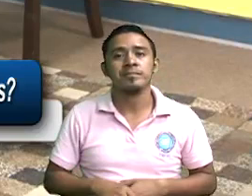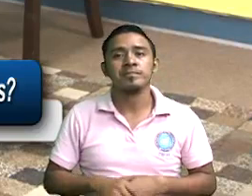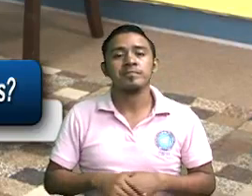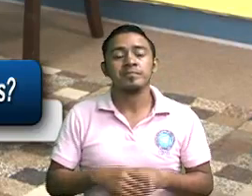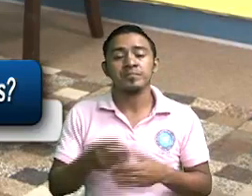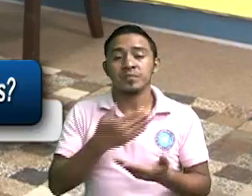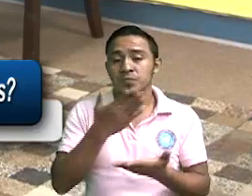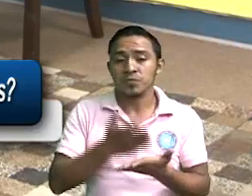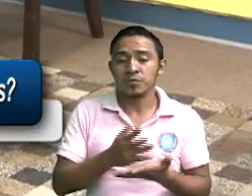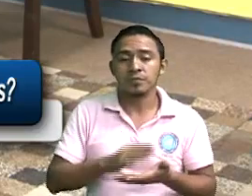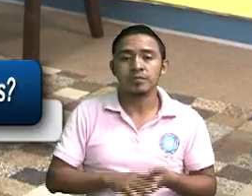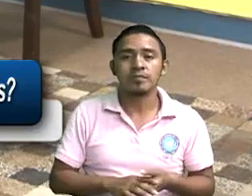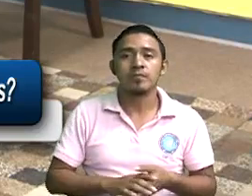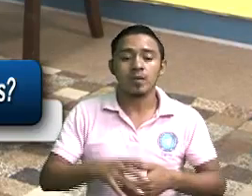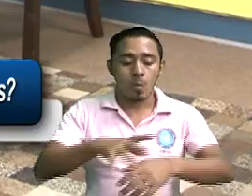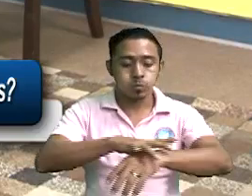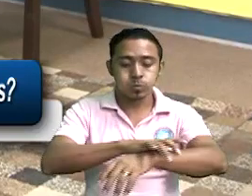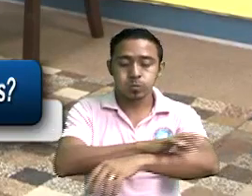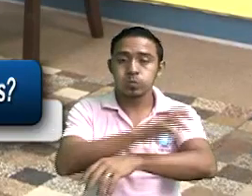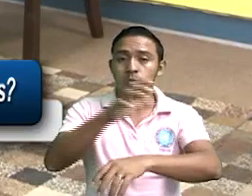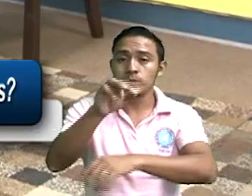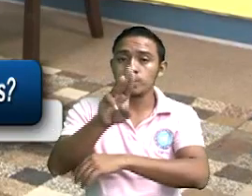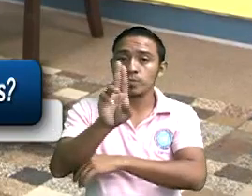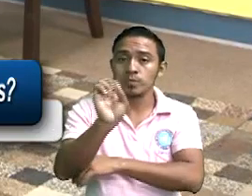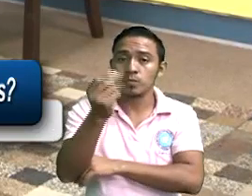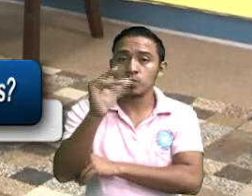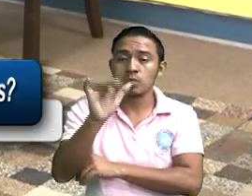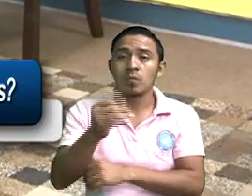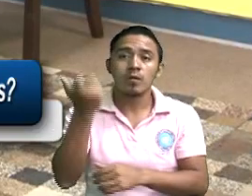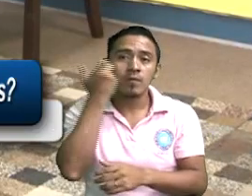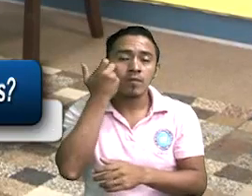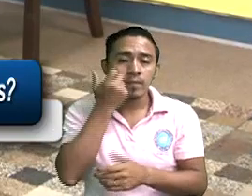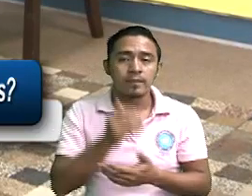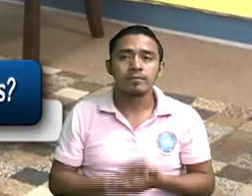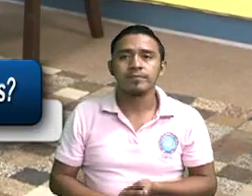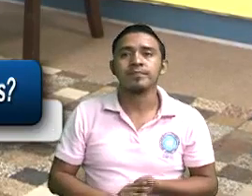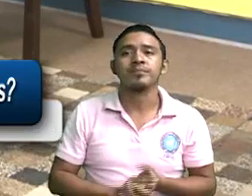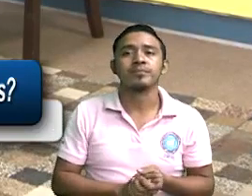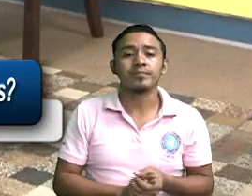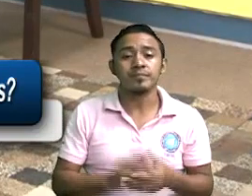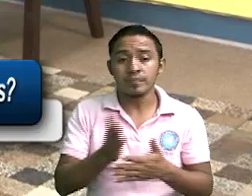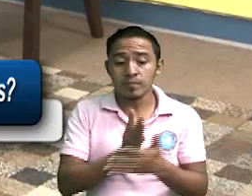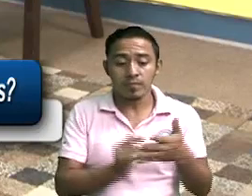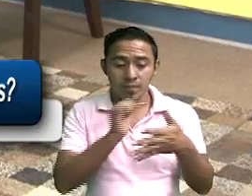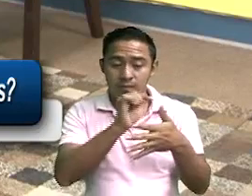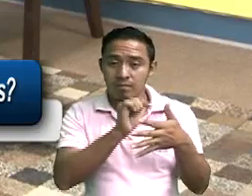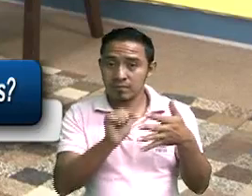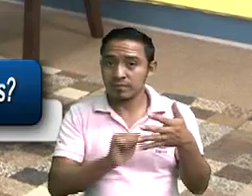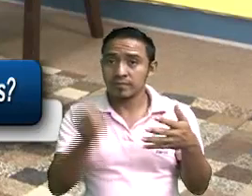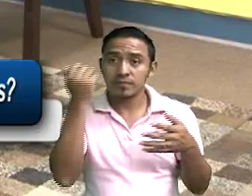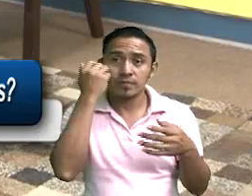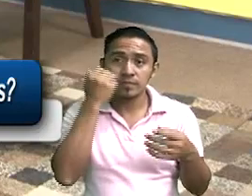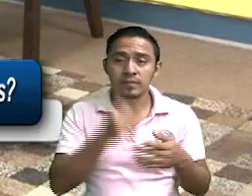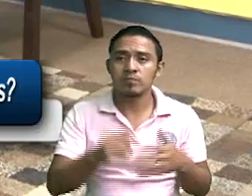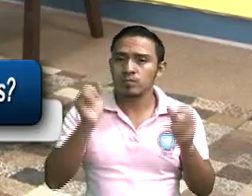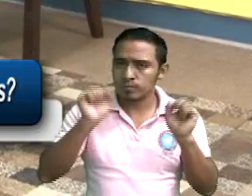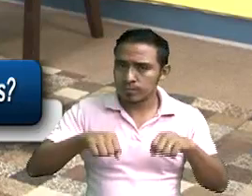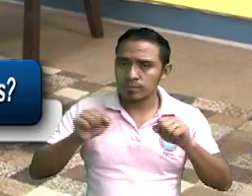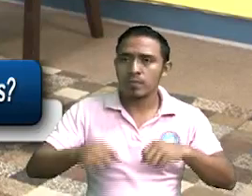el músculo está enfermo, algunos tipos de este tipo de enfermedades musculares pueden